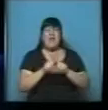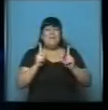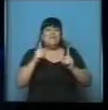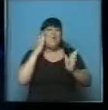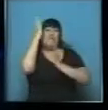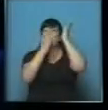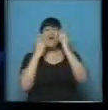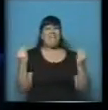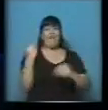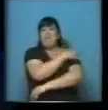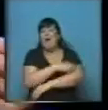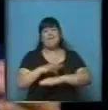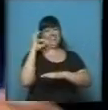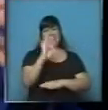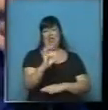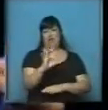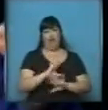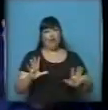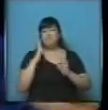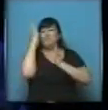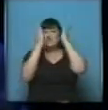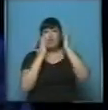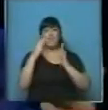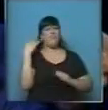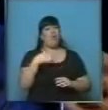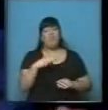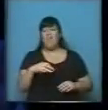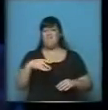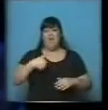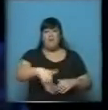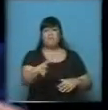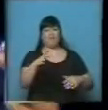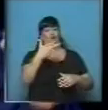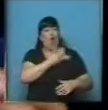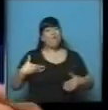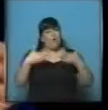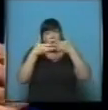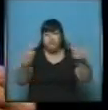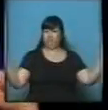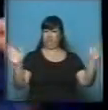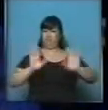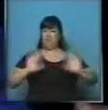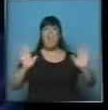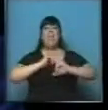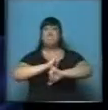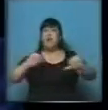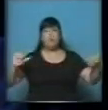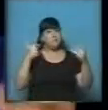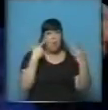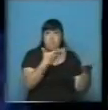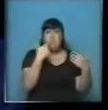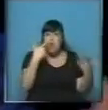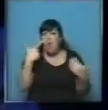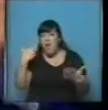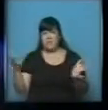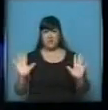todos soñamos. Y para eso hay que entrar al siglo XXI con gobierno abierto, poniendo la información al servicio de la gente,